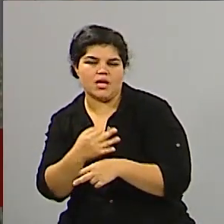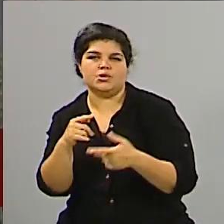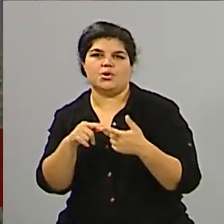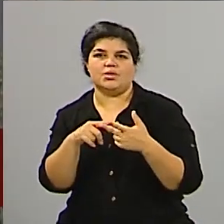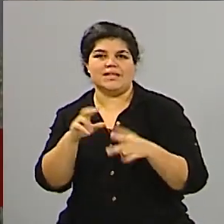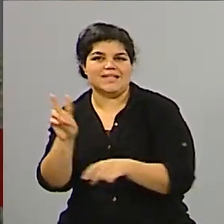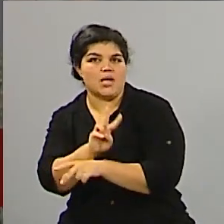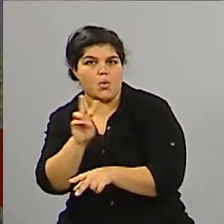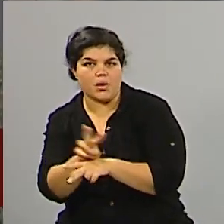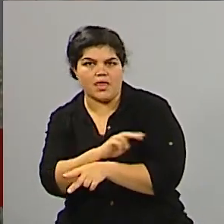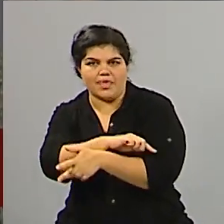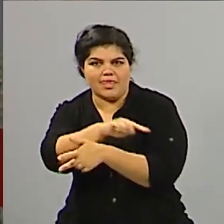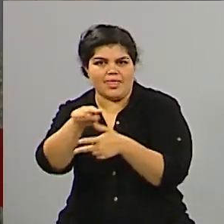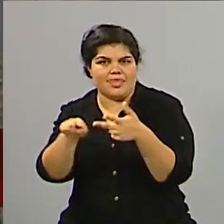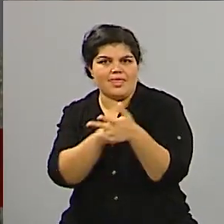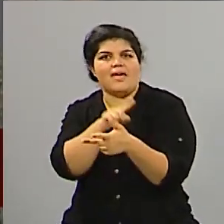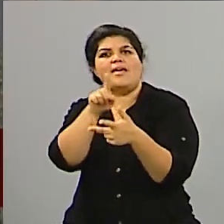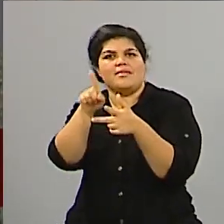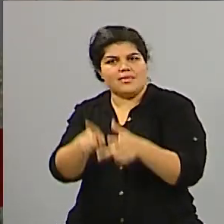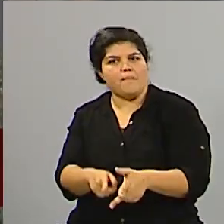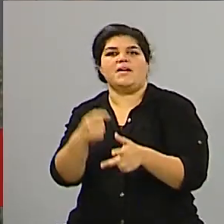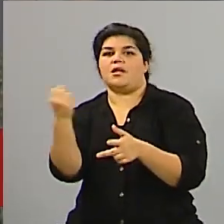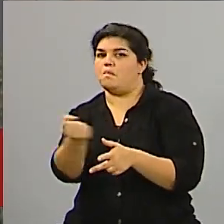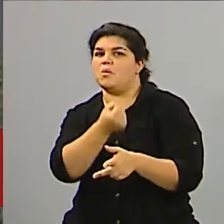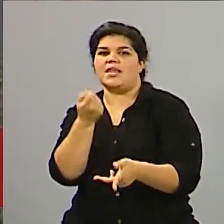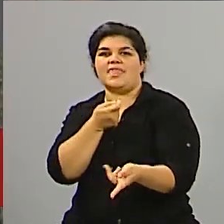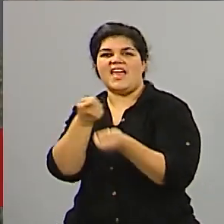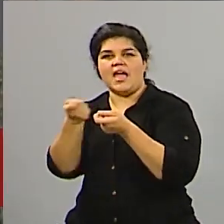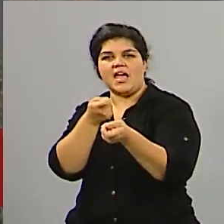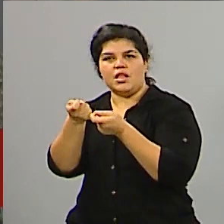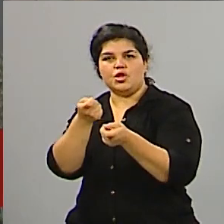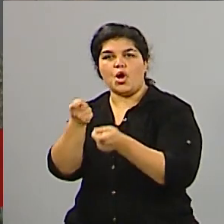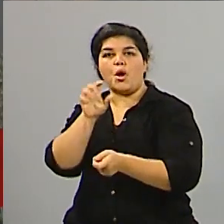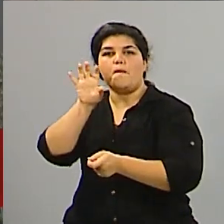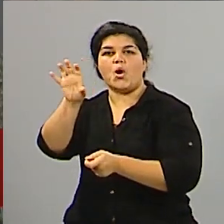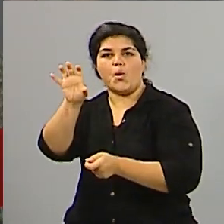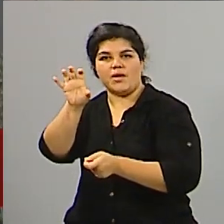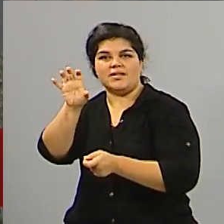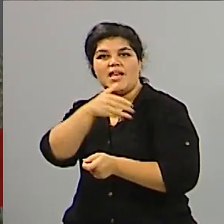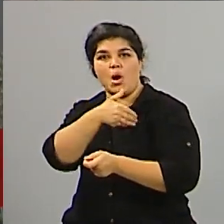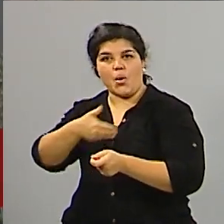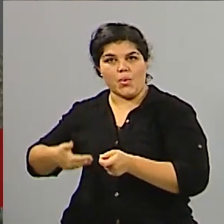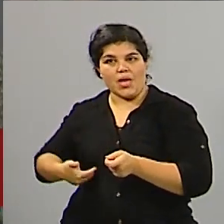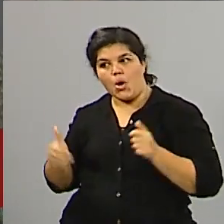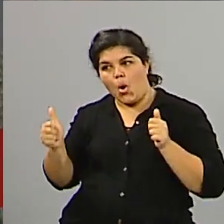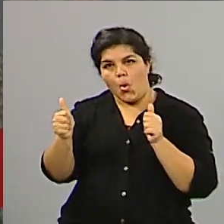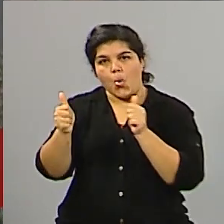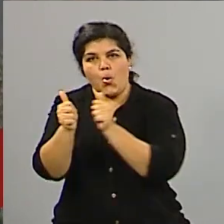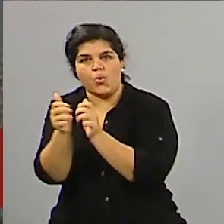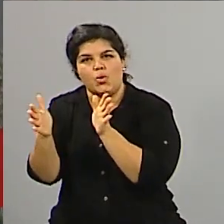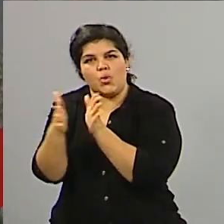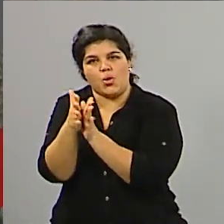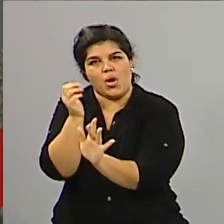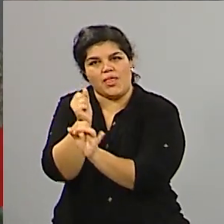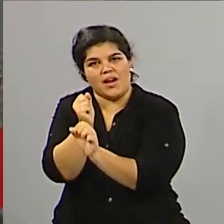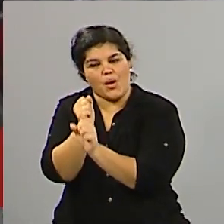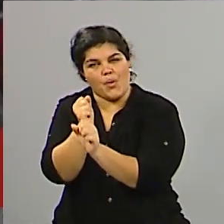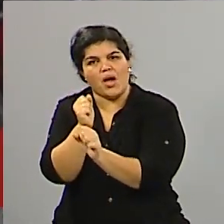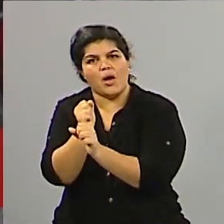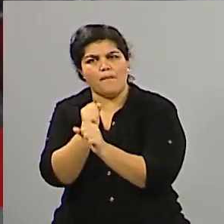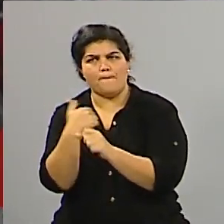Mendoza. Ciudad de Mendoza, que como ustedes dicen, los familiares, los amigos, cuando venían hace 20 años, ¿cómo hacen para tener las veredas tan